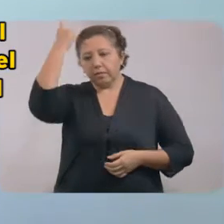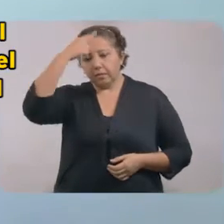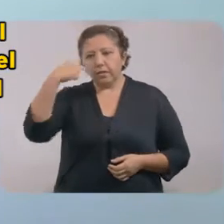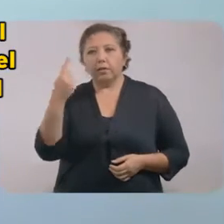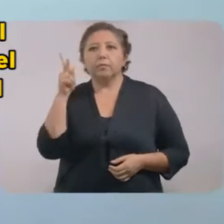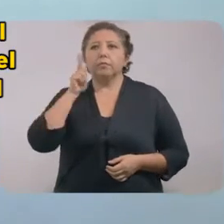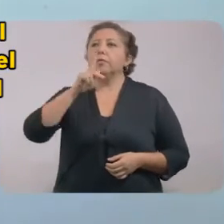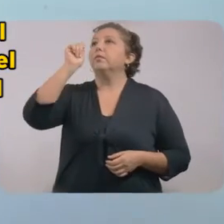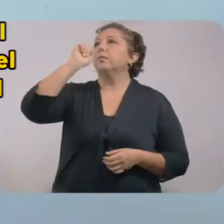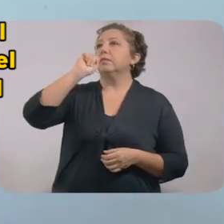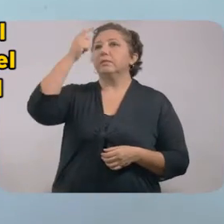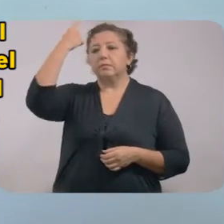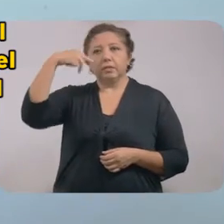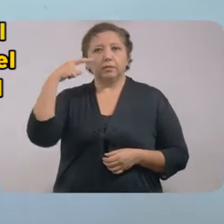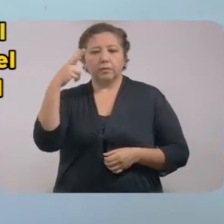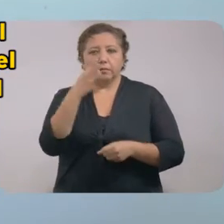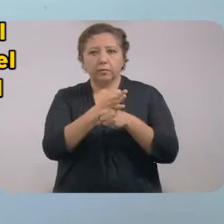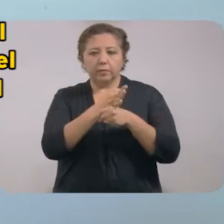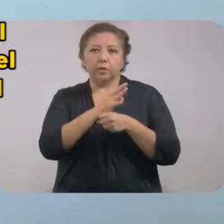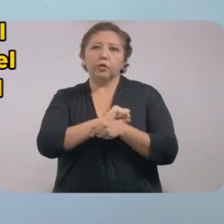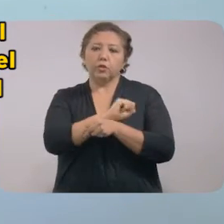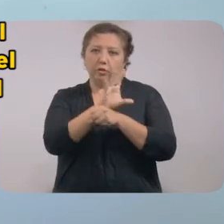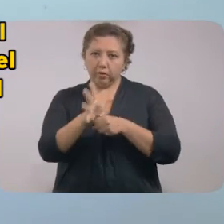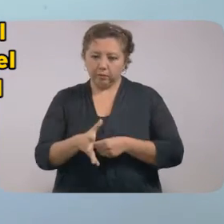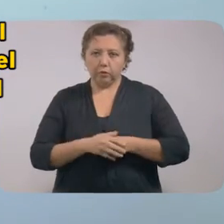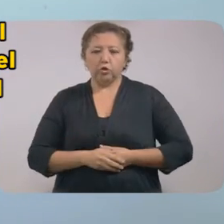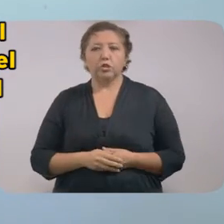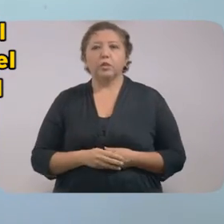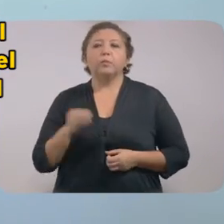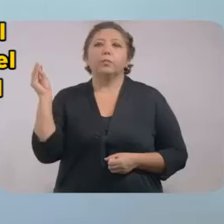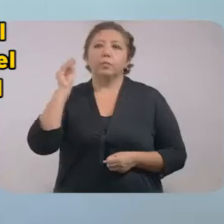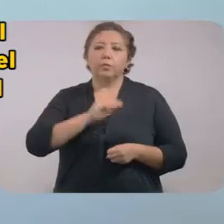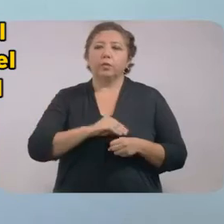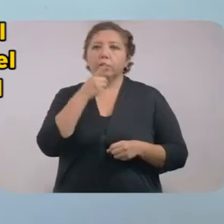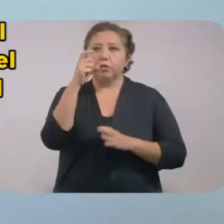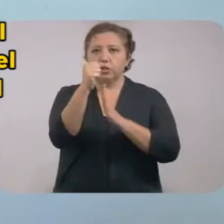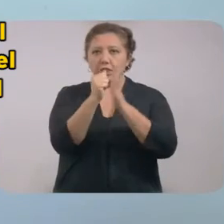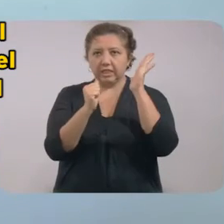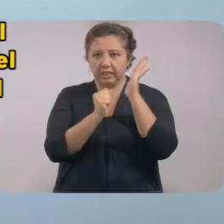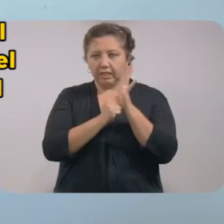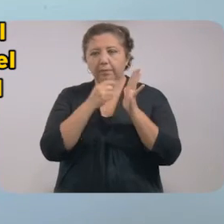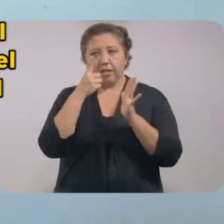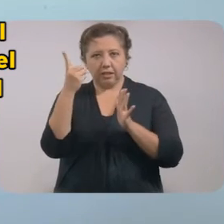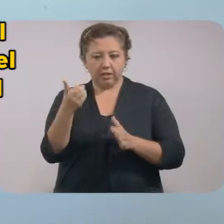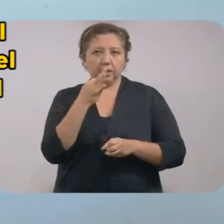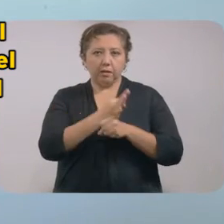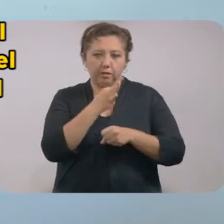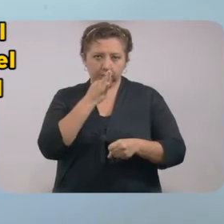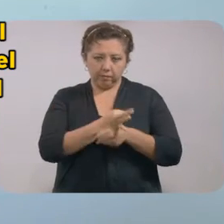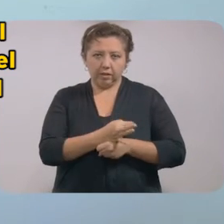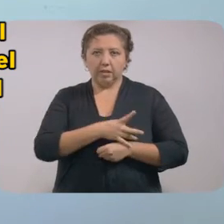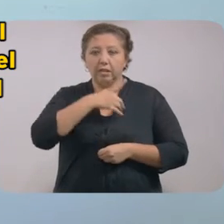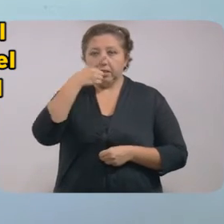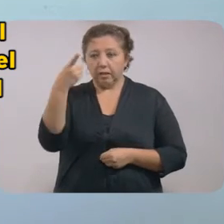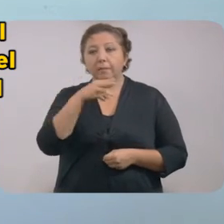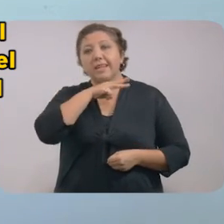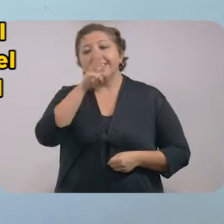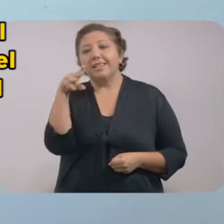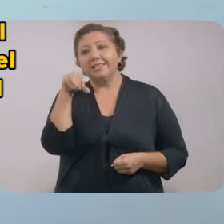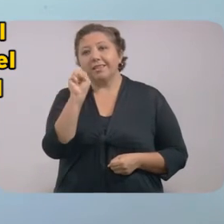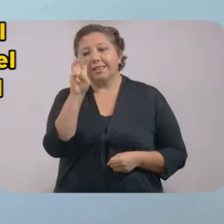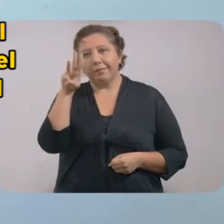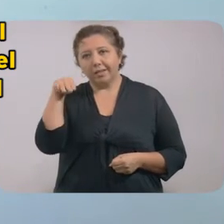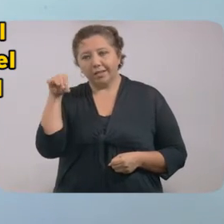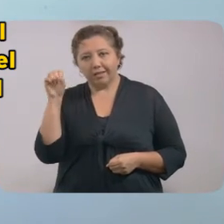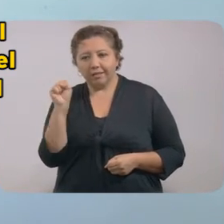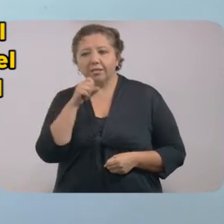para la toma de muestras para detección oportuna de coronavirus y la implementación de un sistema de rastreo oportuno vía mensajes